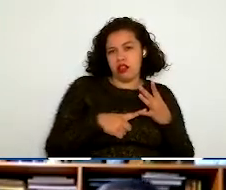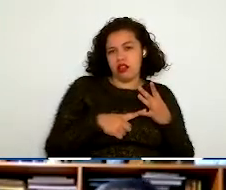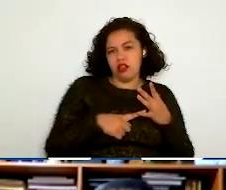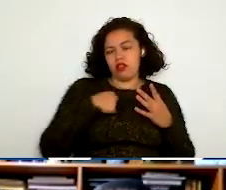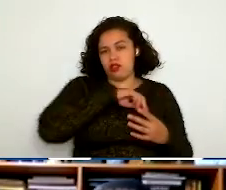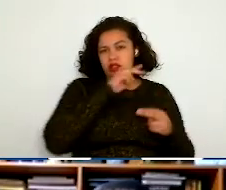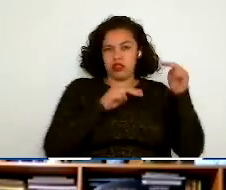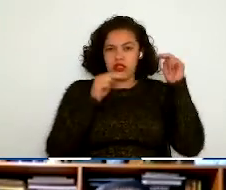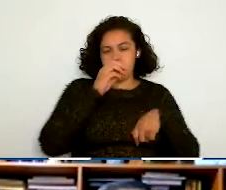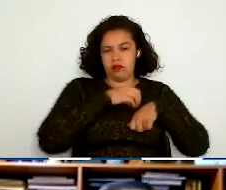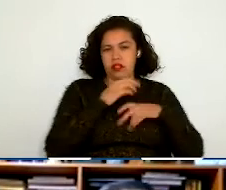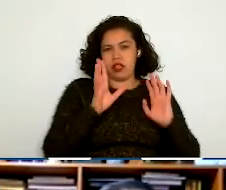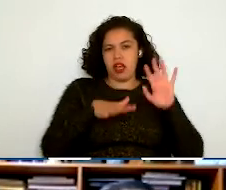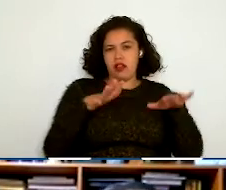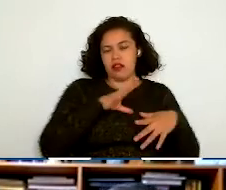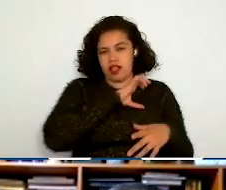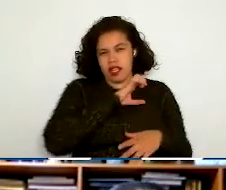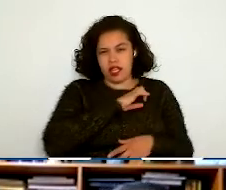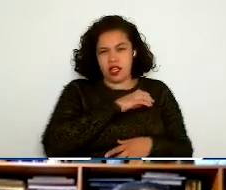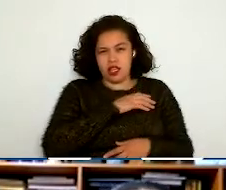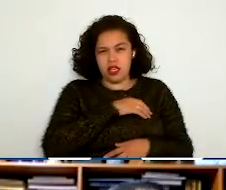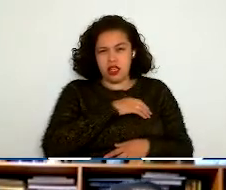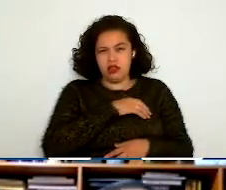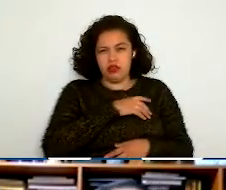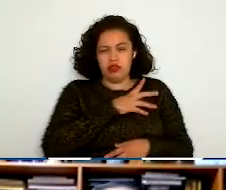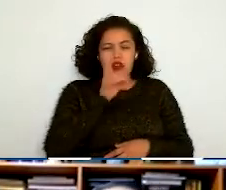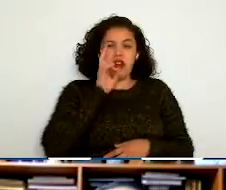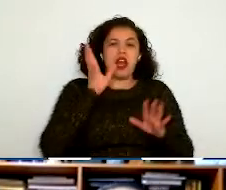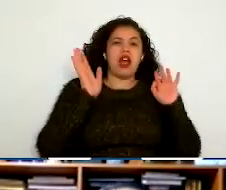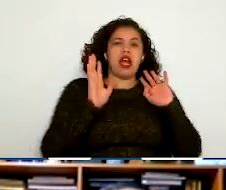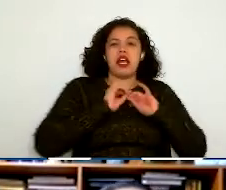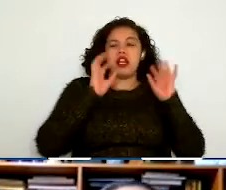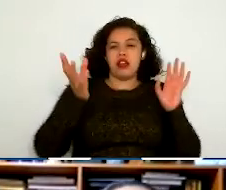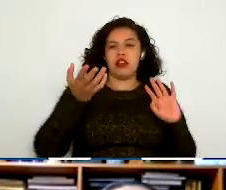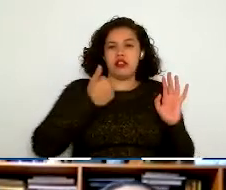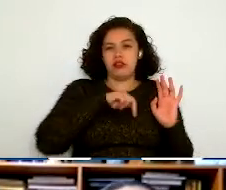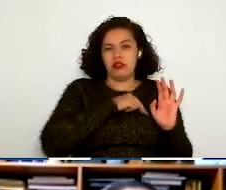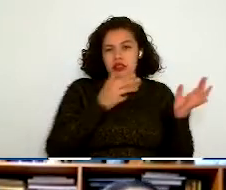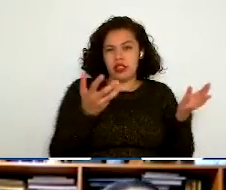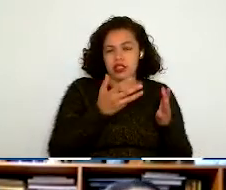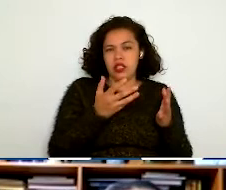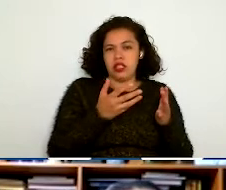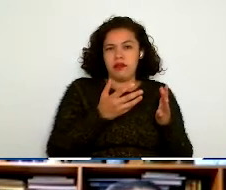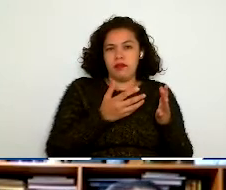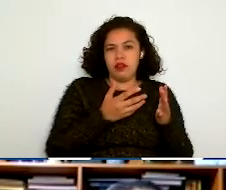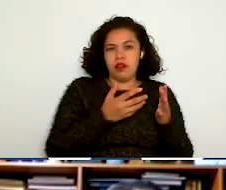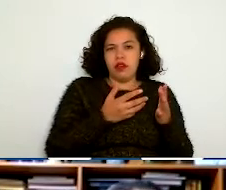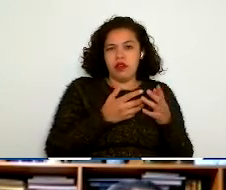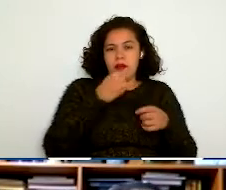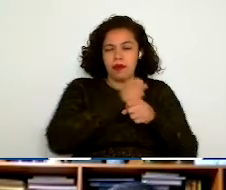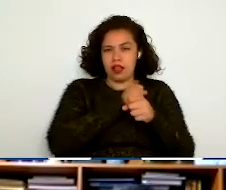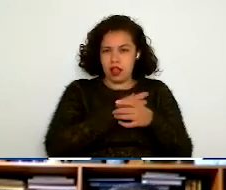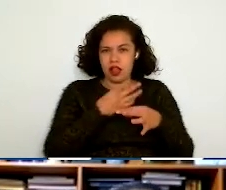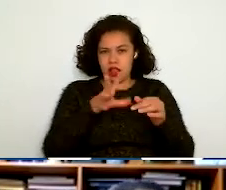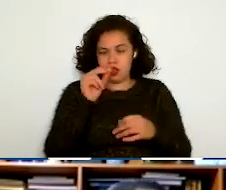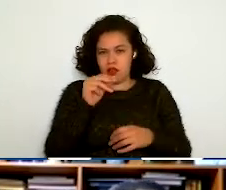a veces apreciativas que deja ver que efectivamente pues no estamos generando una buena práctica de calidad, ¿no?